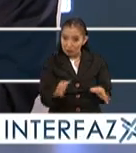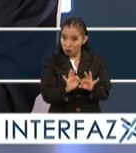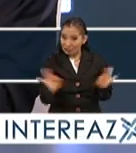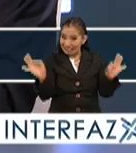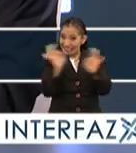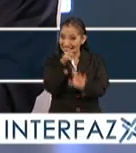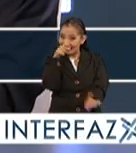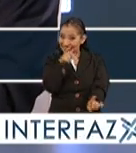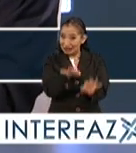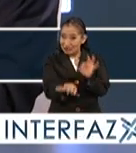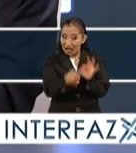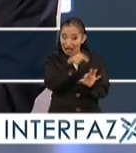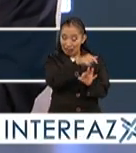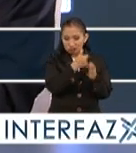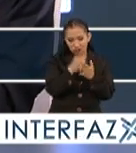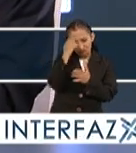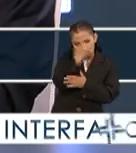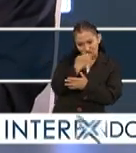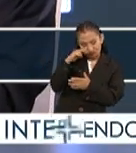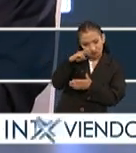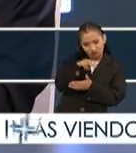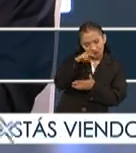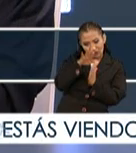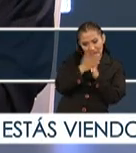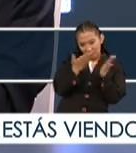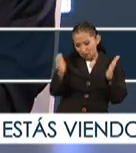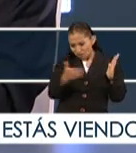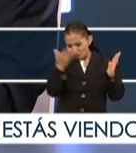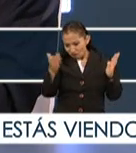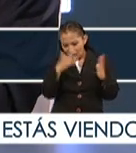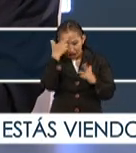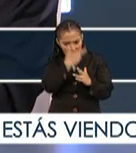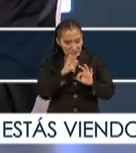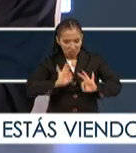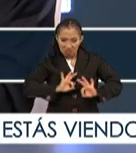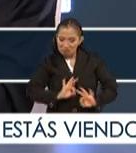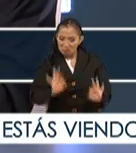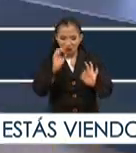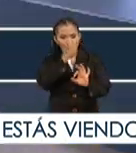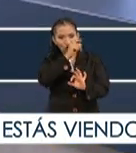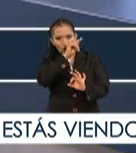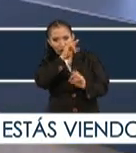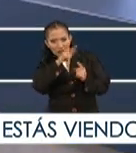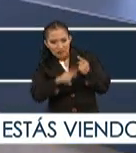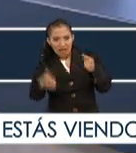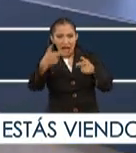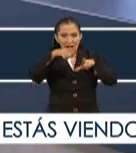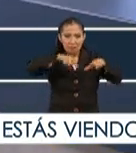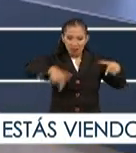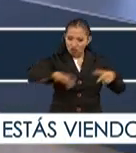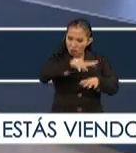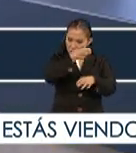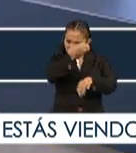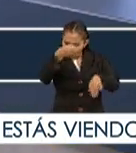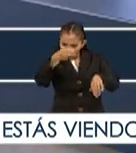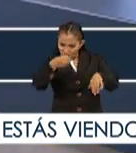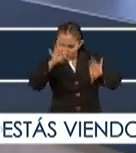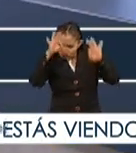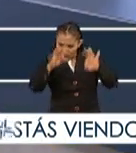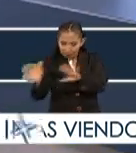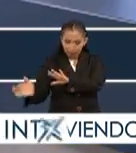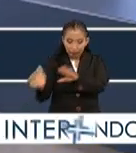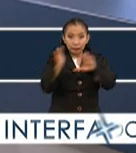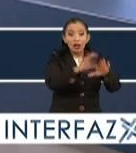muy importante, trabajar con ellos, con la Academia Mexicana de la Lengua, y están revisados estos libros. Ortografía, muy importante. Pero por el otro